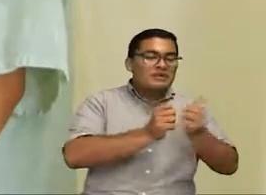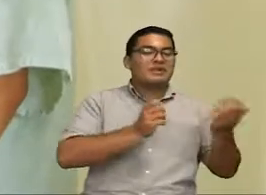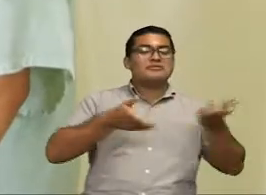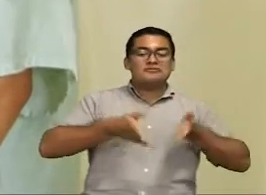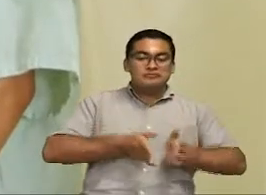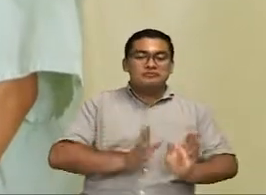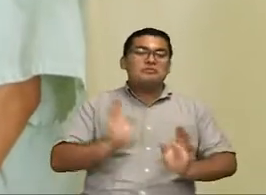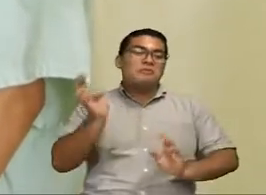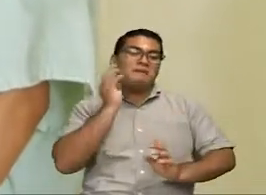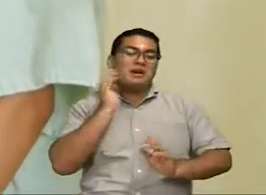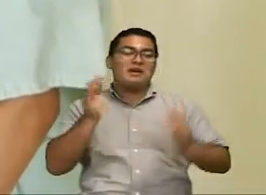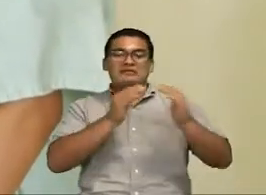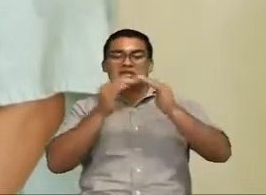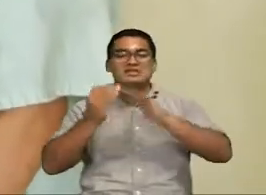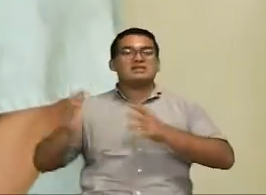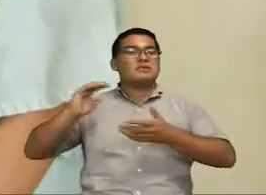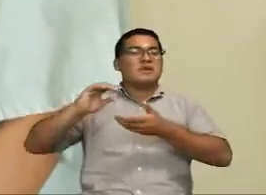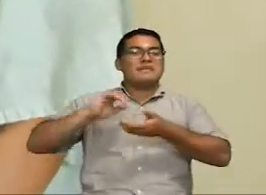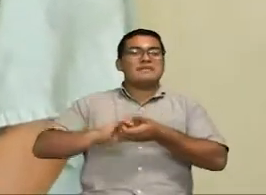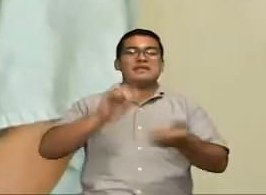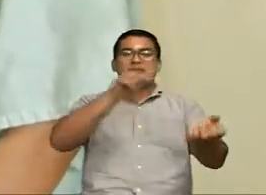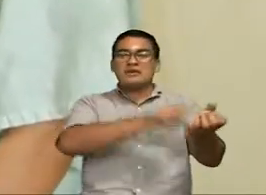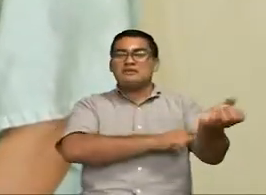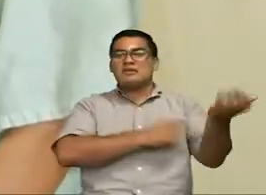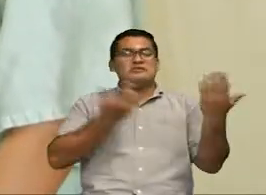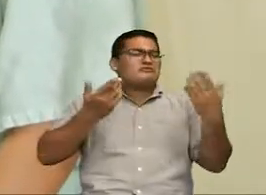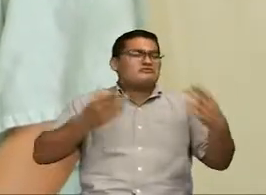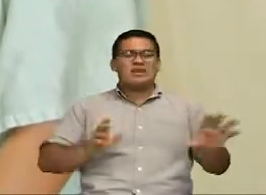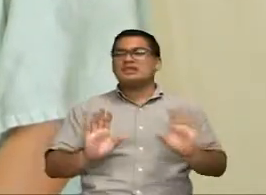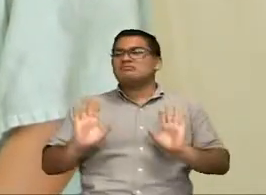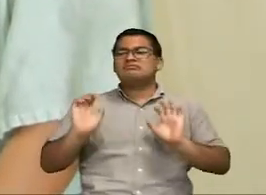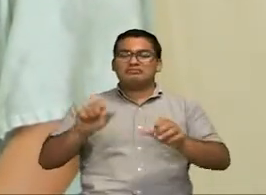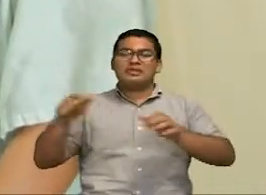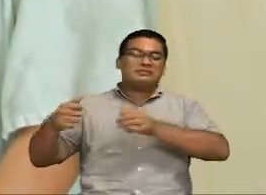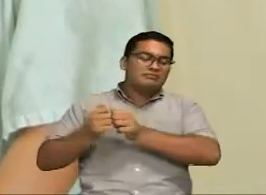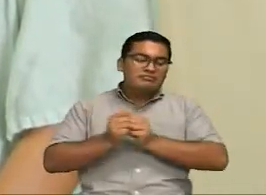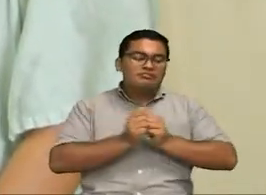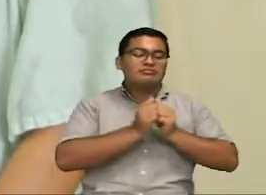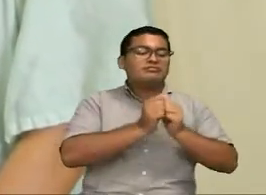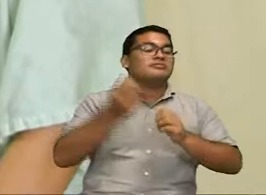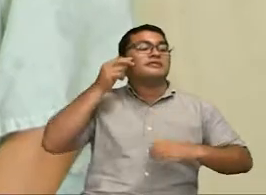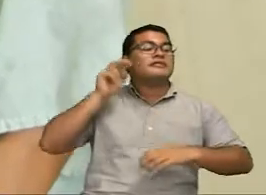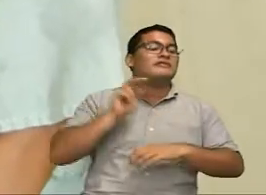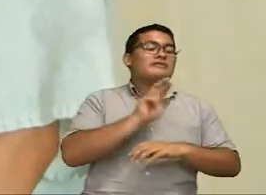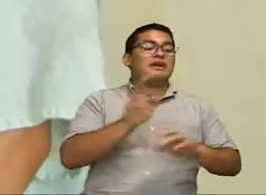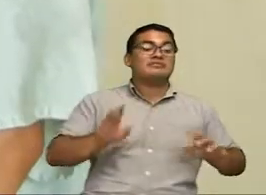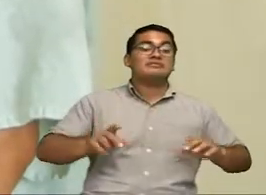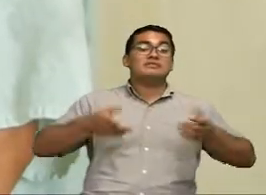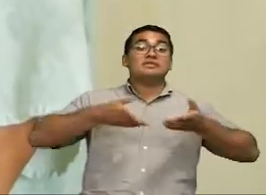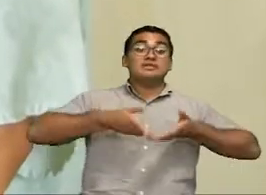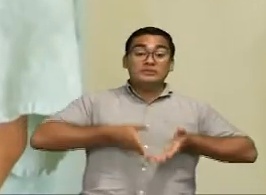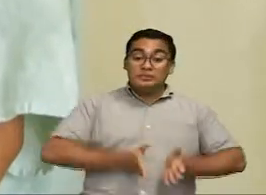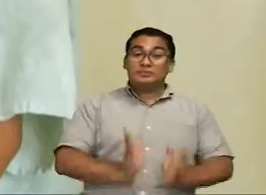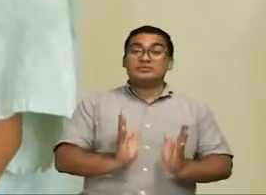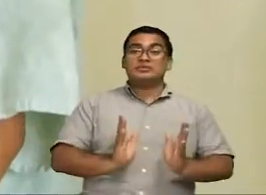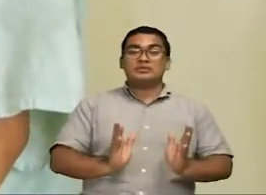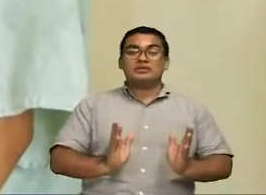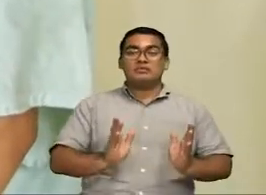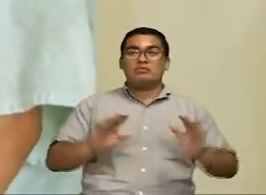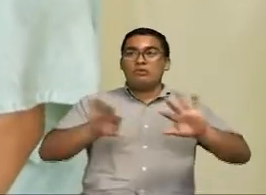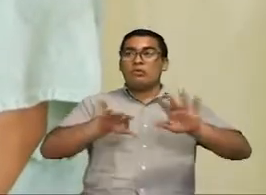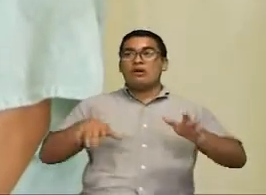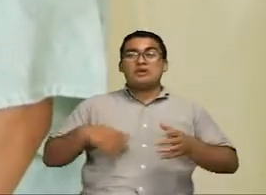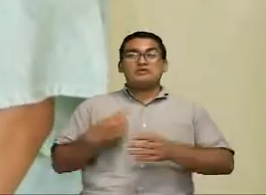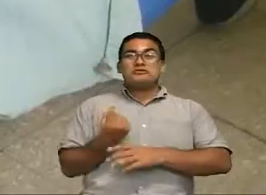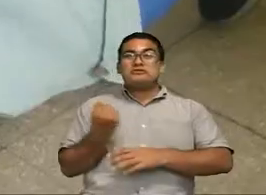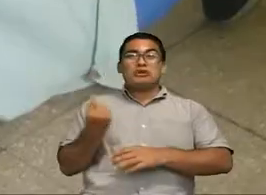su vecino, su amigo, su hermano, quien sea. Ellas están ahí, en ese momento no están solas como en los